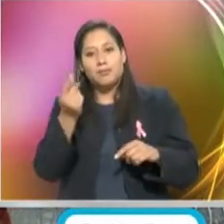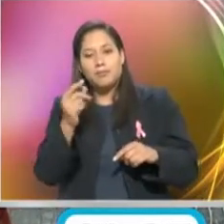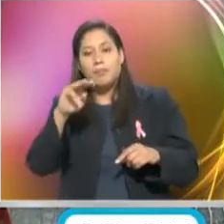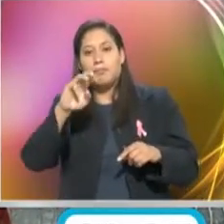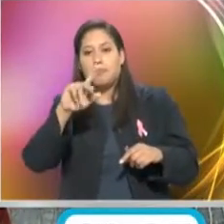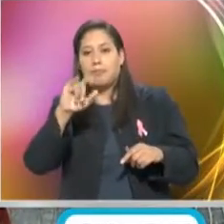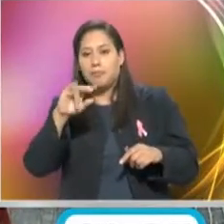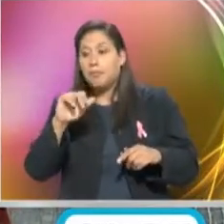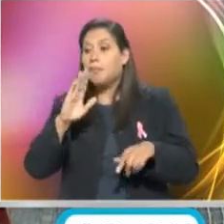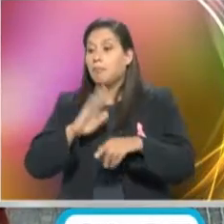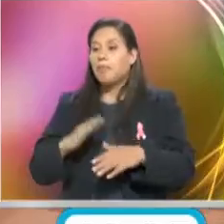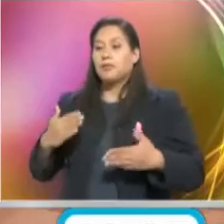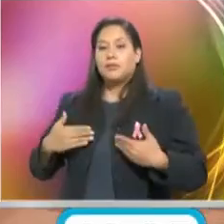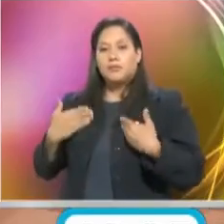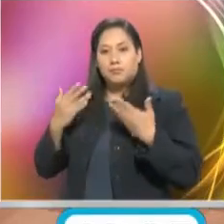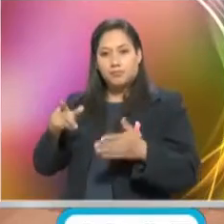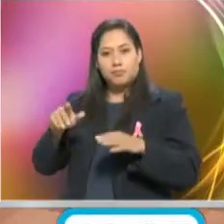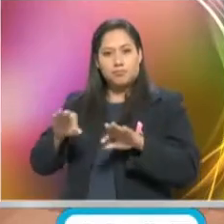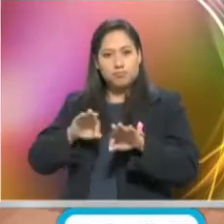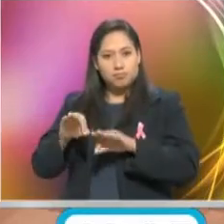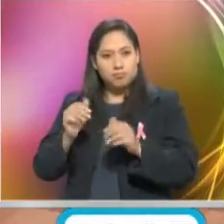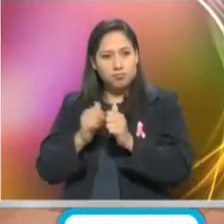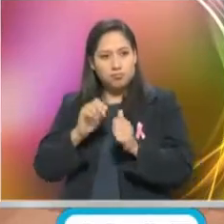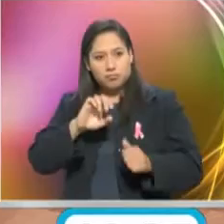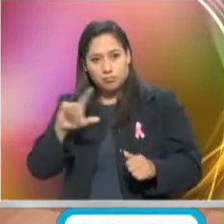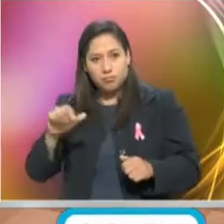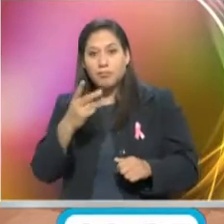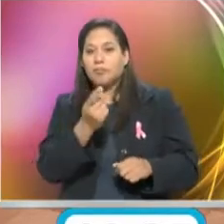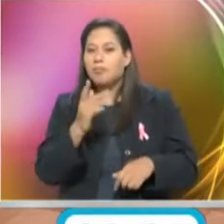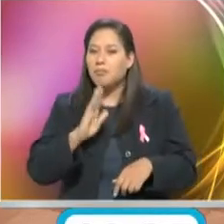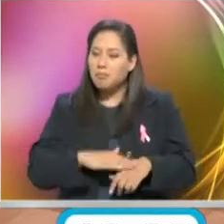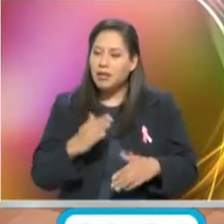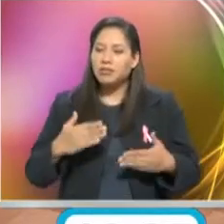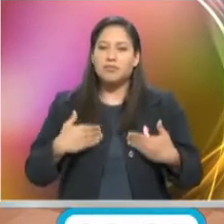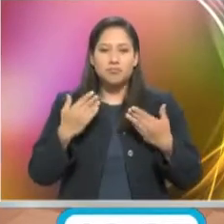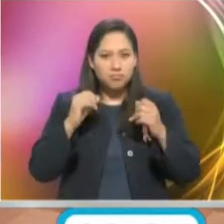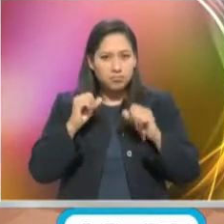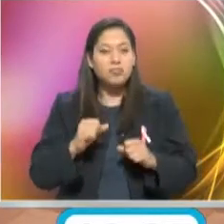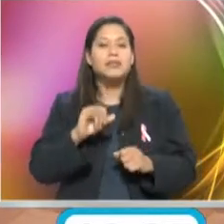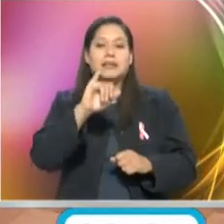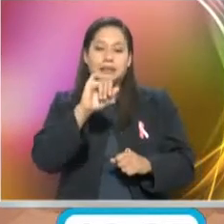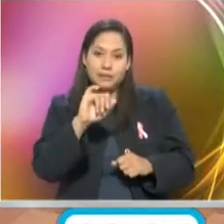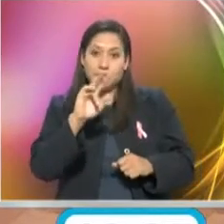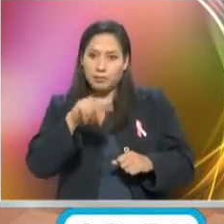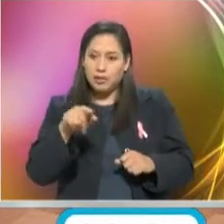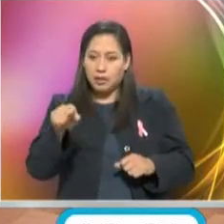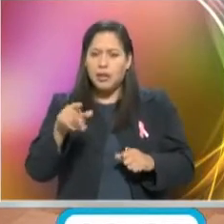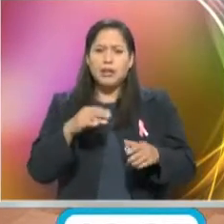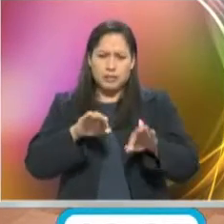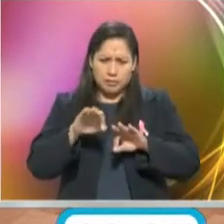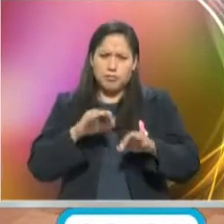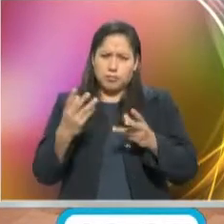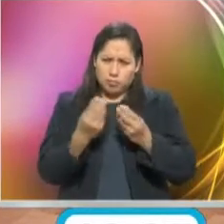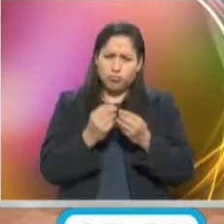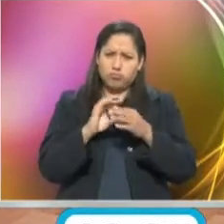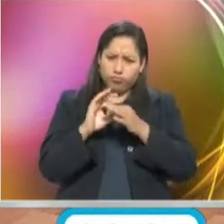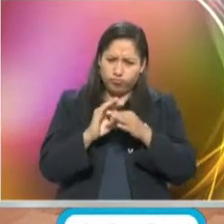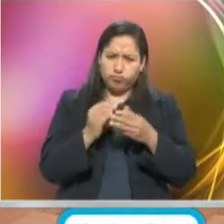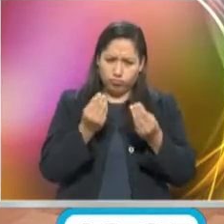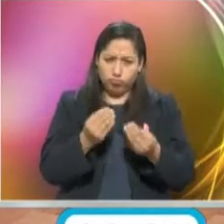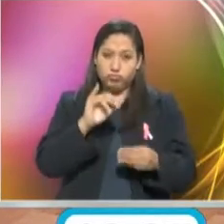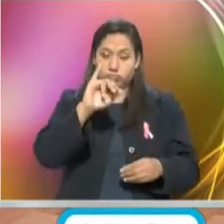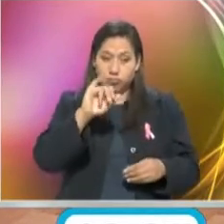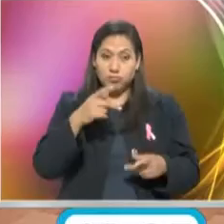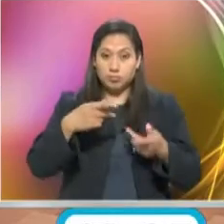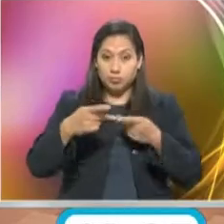más confianza y más tiempo trabajando con ella, ¿no? Y que era tu perro más seguro. Sí, exacto. La verdad es que con ella también he trabajado mucho,